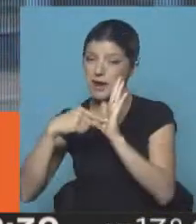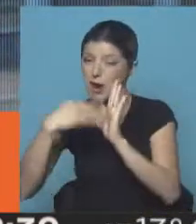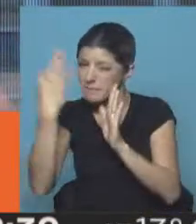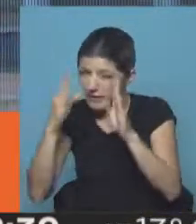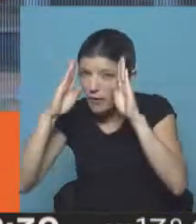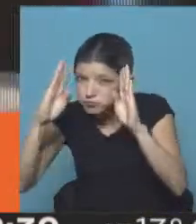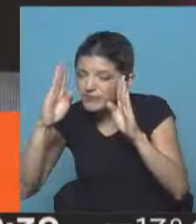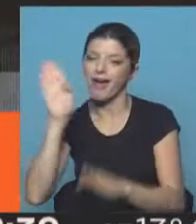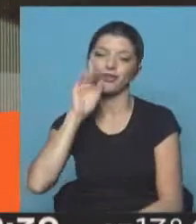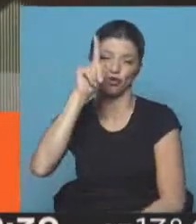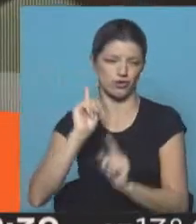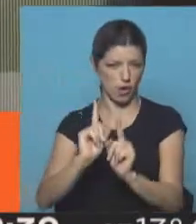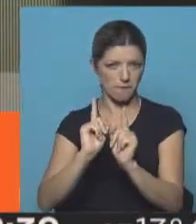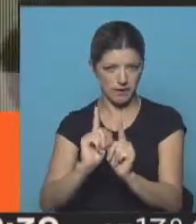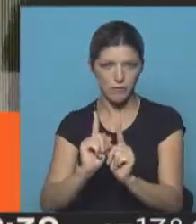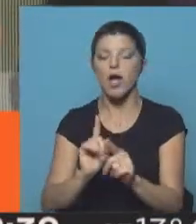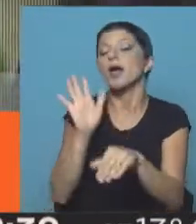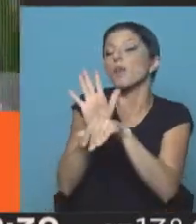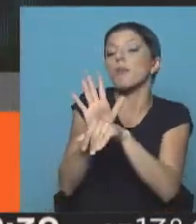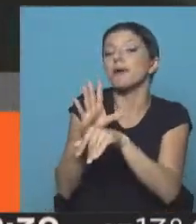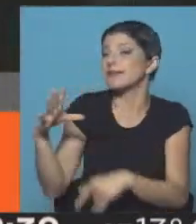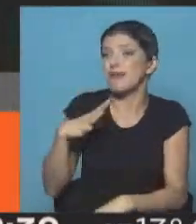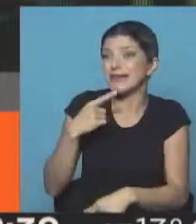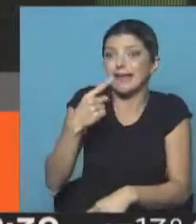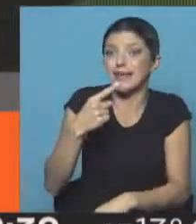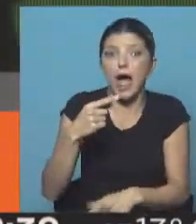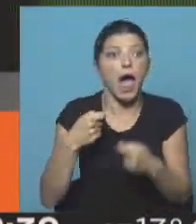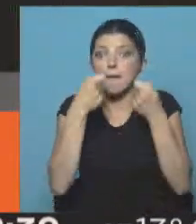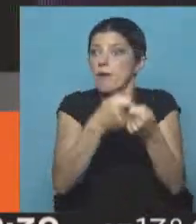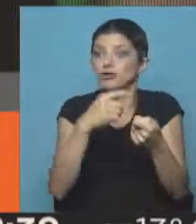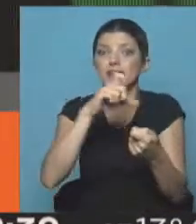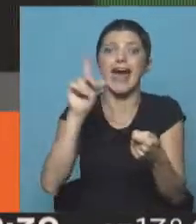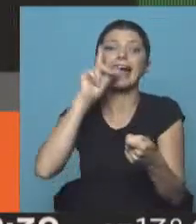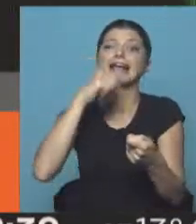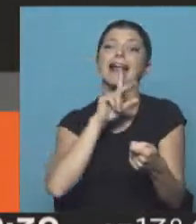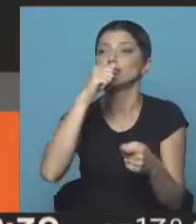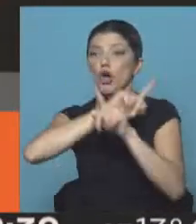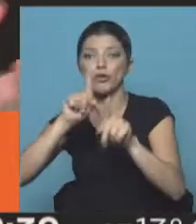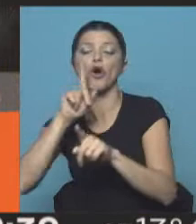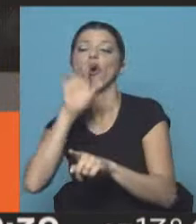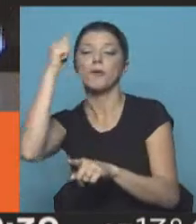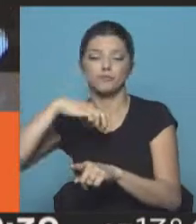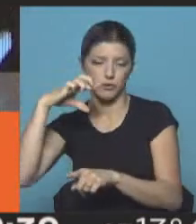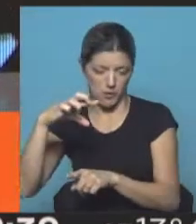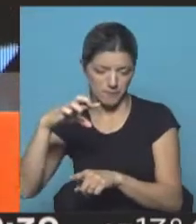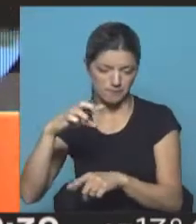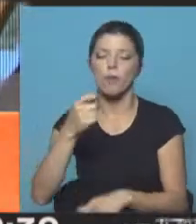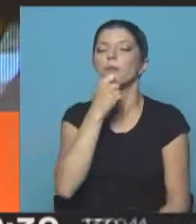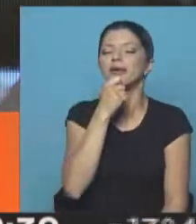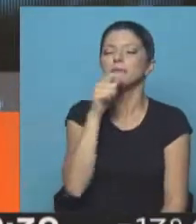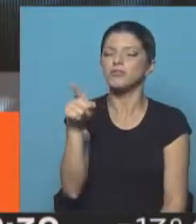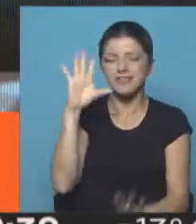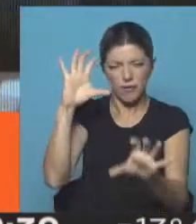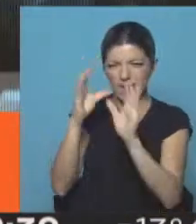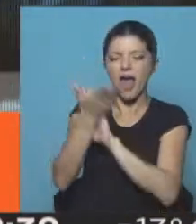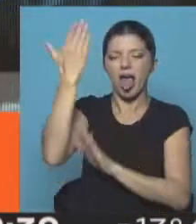voten por Hillary porque Trump es un desastre. Faltaba eso y ya coronaba. Entonces me parece que si uno mira uno recuerda algunos discursos de los Kirchner, el mismo discurso de Macri,